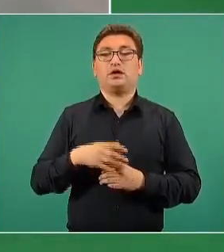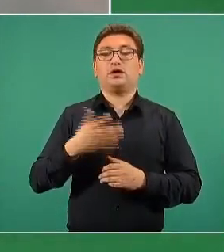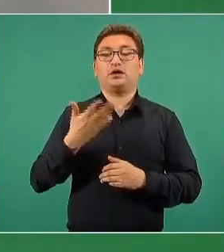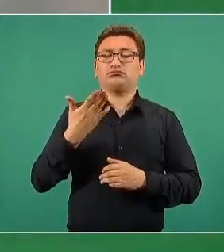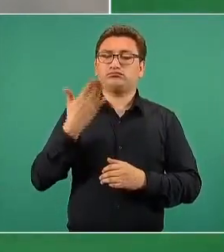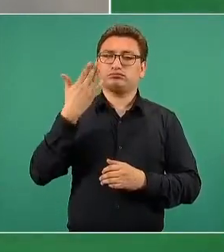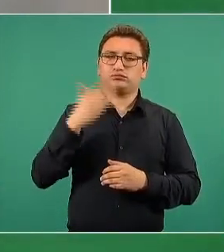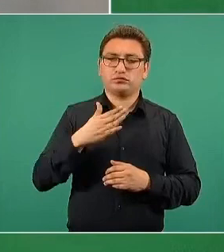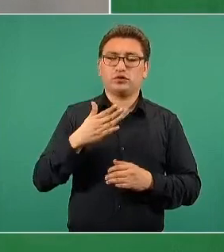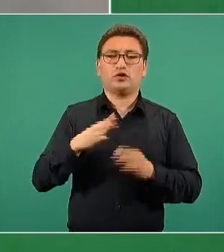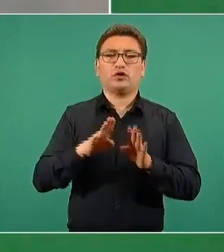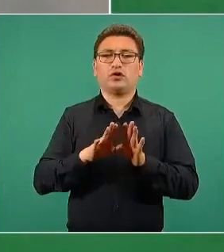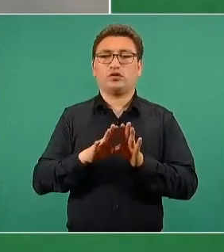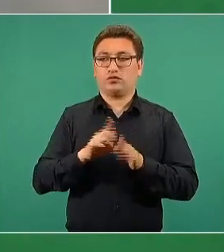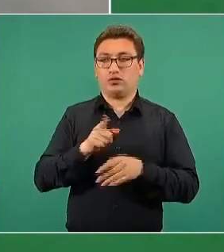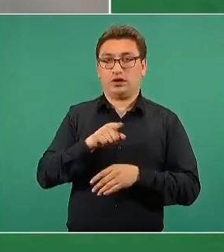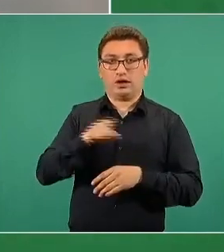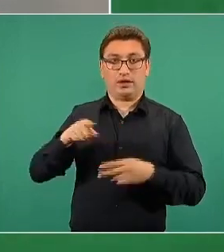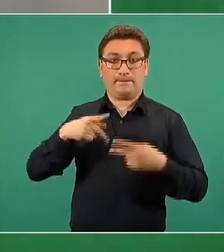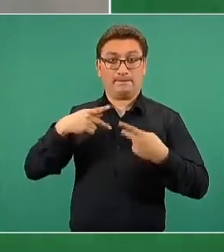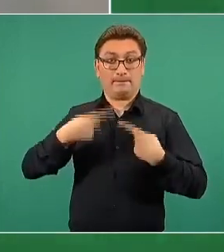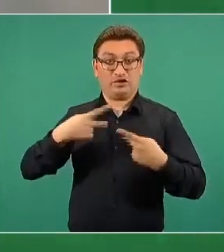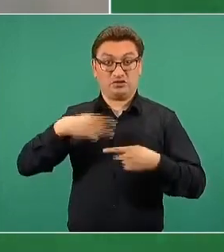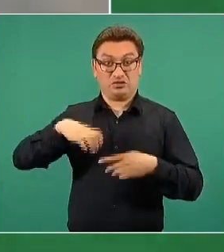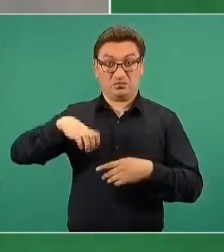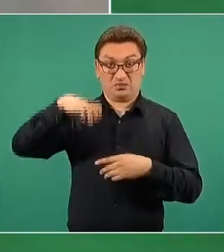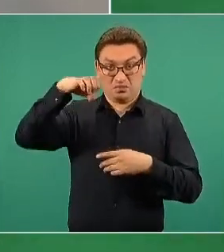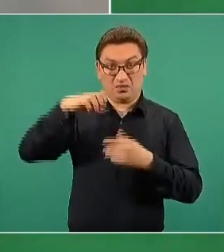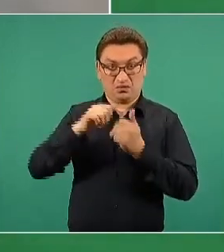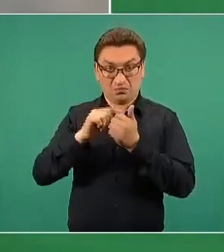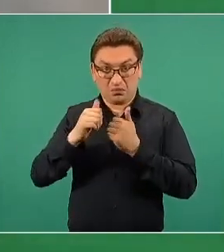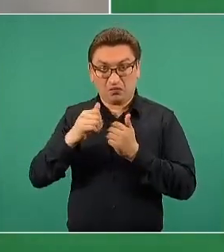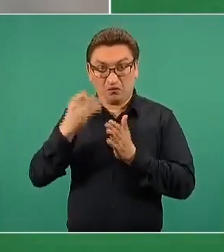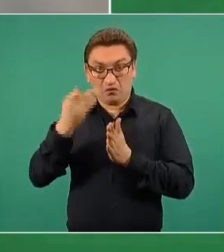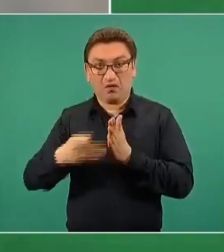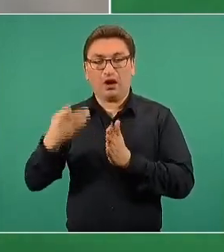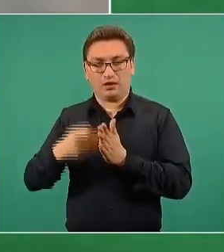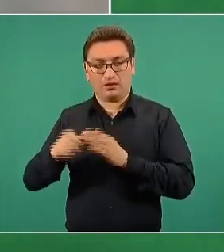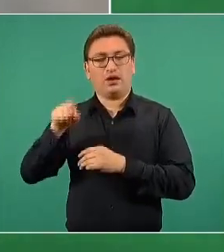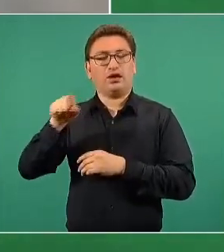La instrucción es que sí se les aplique a las personas adultas mayores.